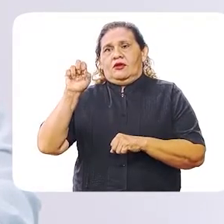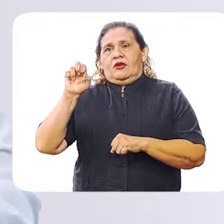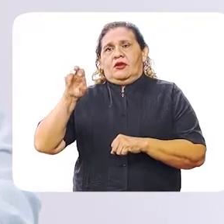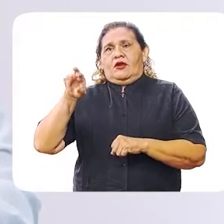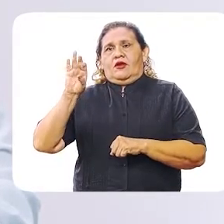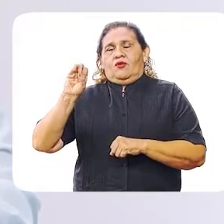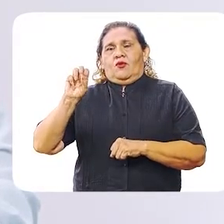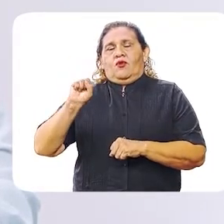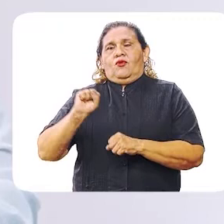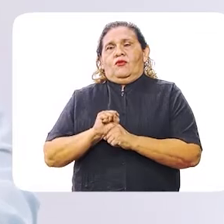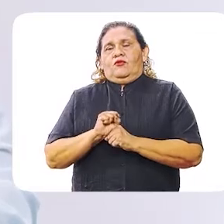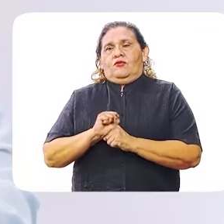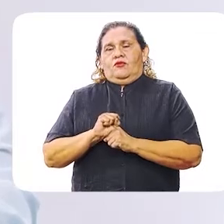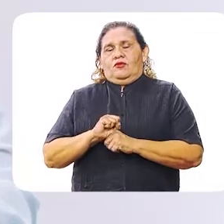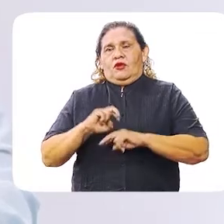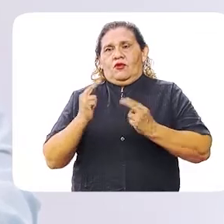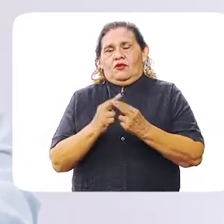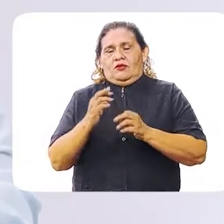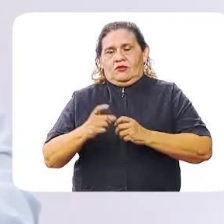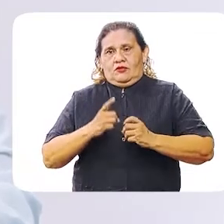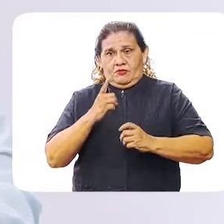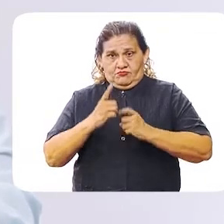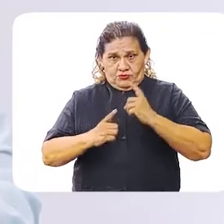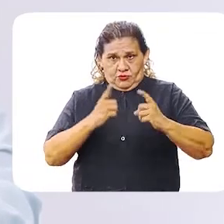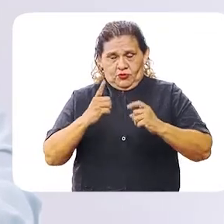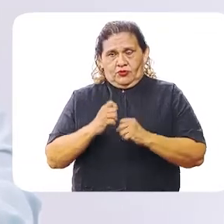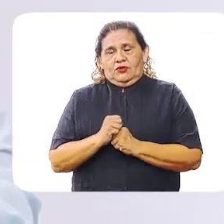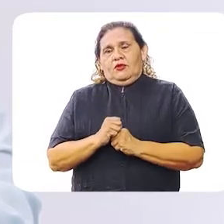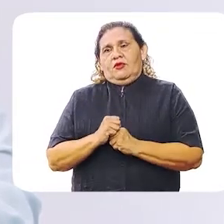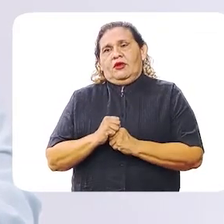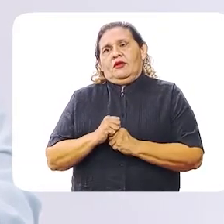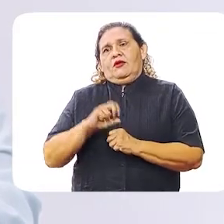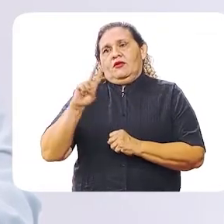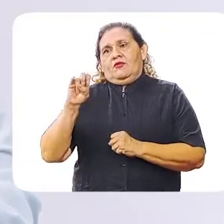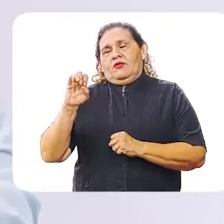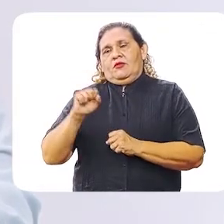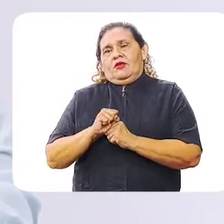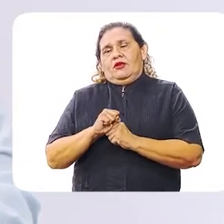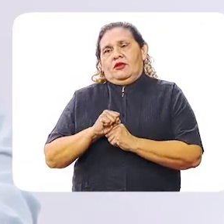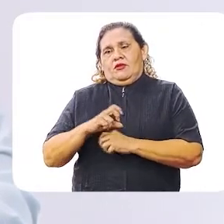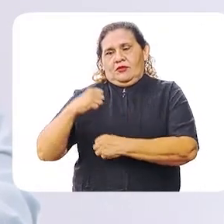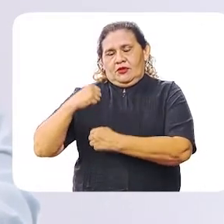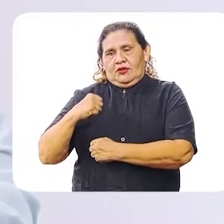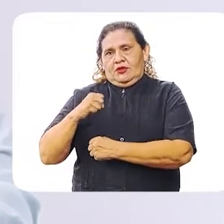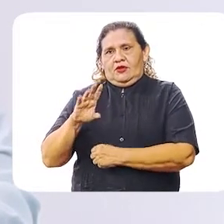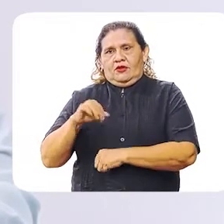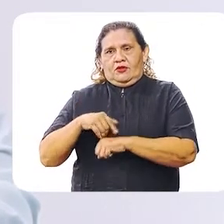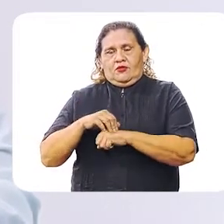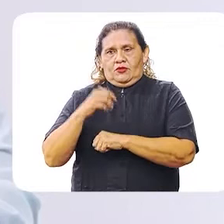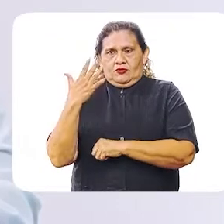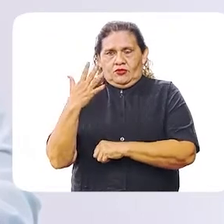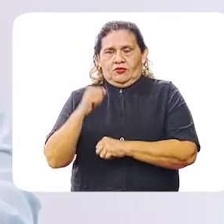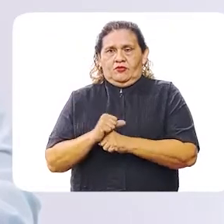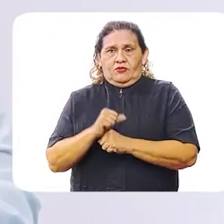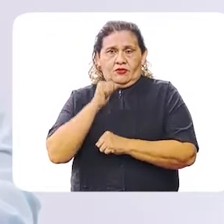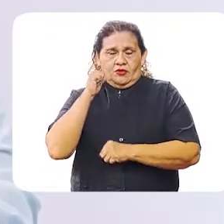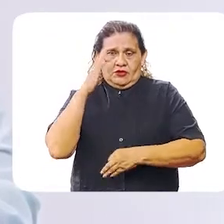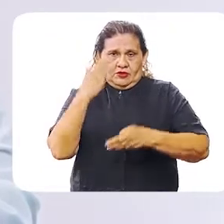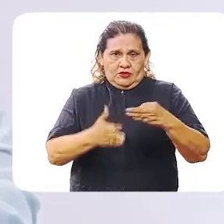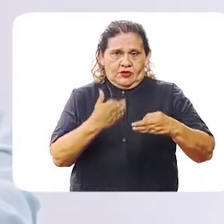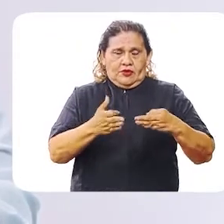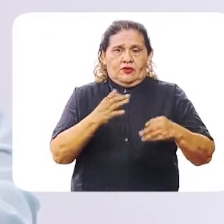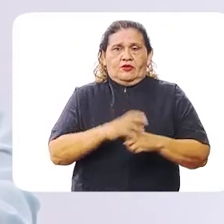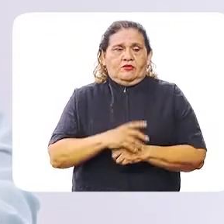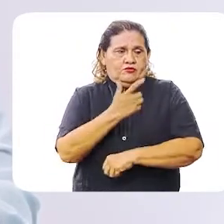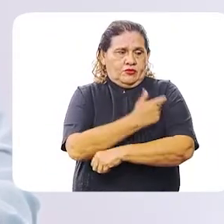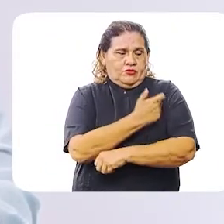Unidad Deportiva Villa Palmira, 11º Batallón de Infantería y Base Aérea número 5. Ayer concluyó la vacunación